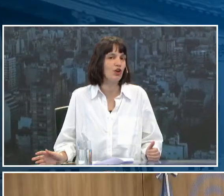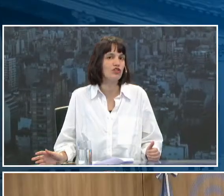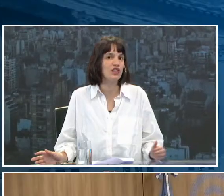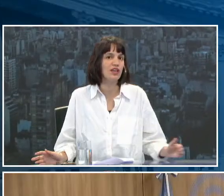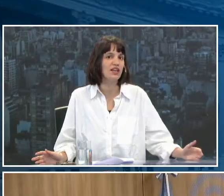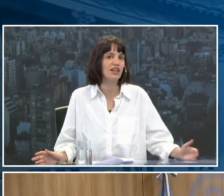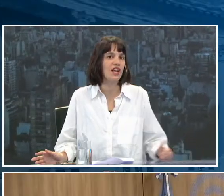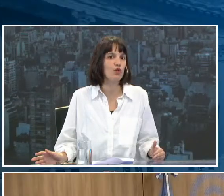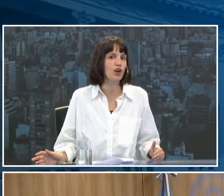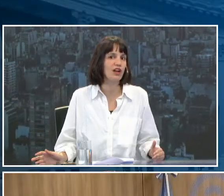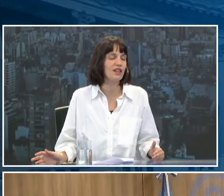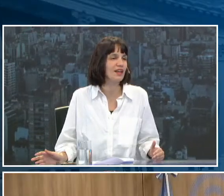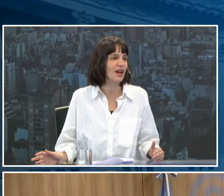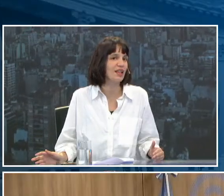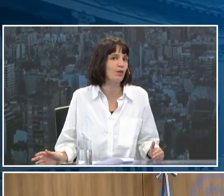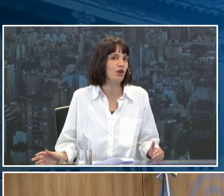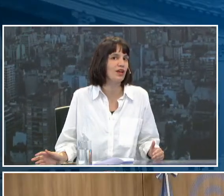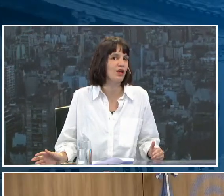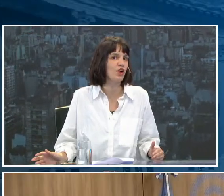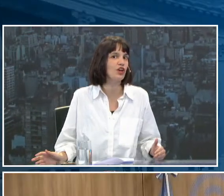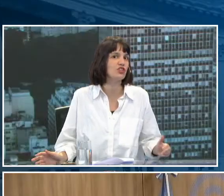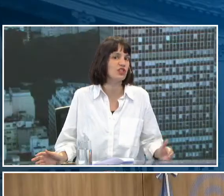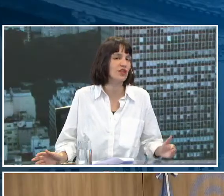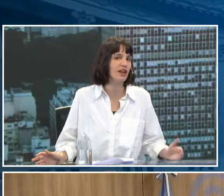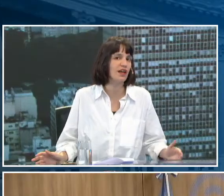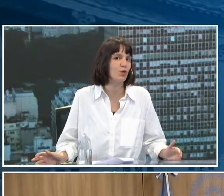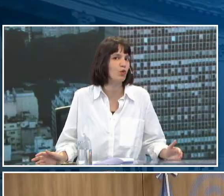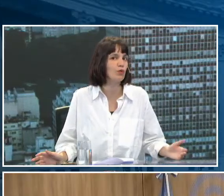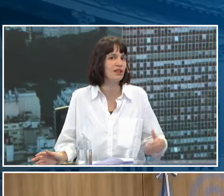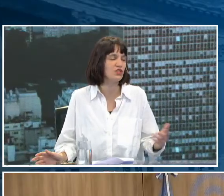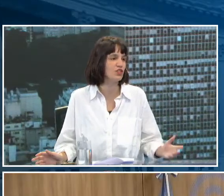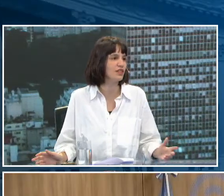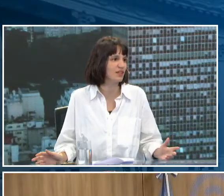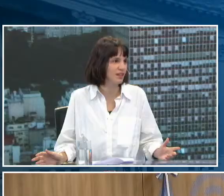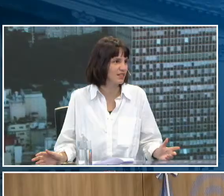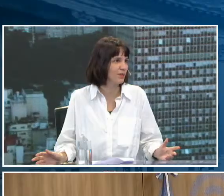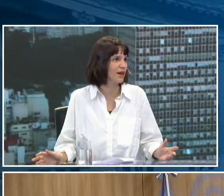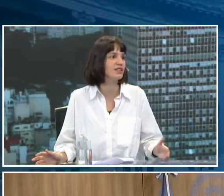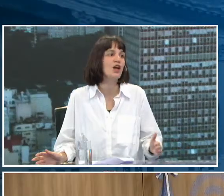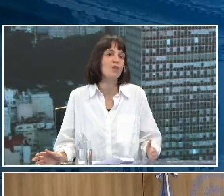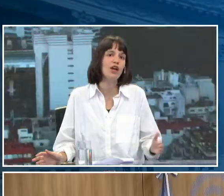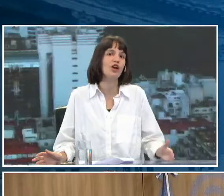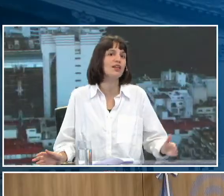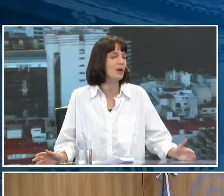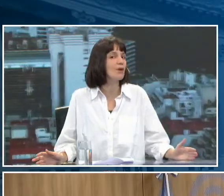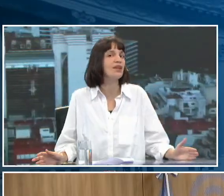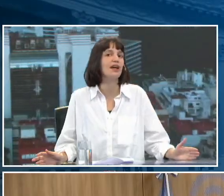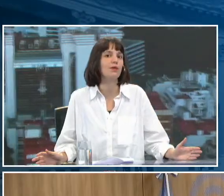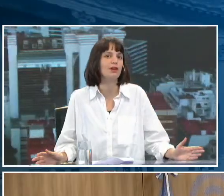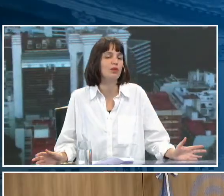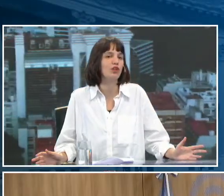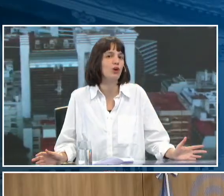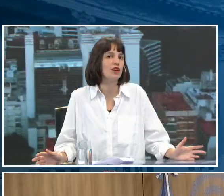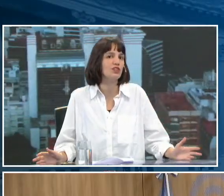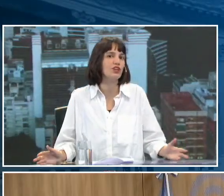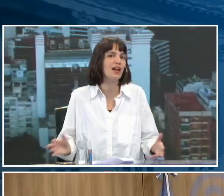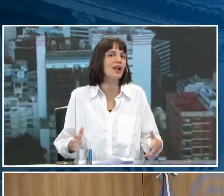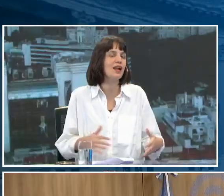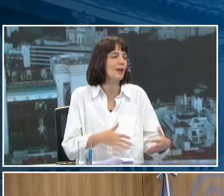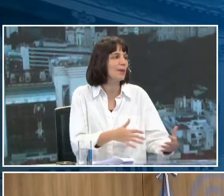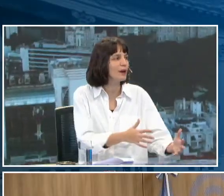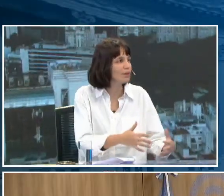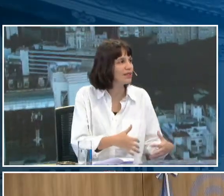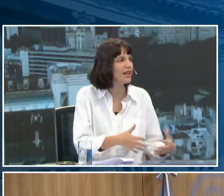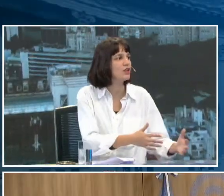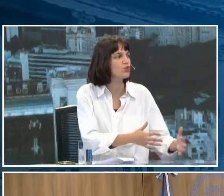logrado conseguir que algunos radicales del bloque de Loredo se sentaran a dar quórum Sí. en la sesión de hace 3 semanas. Bueno, estas medidas que va tomando el gobierno nacional